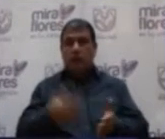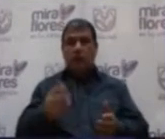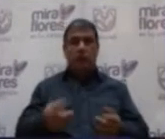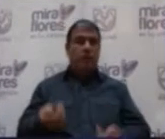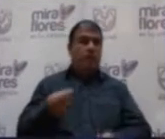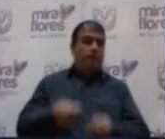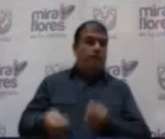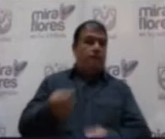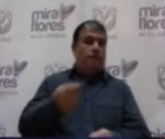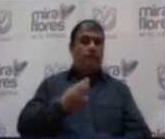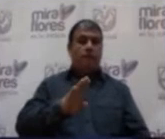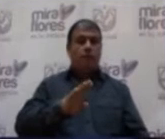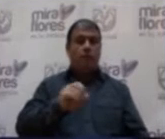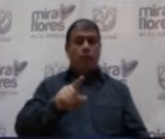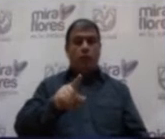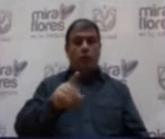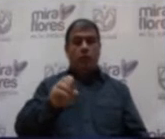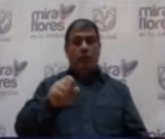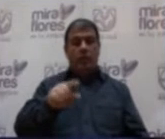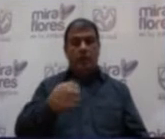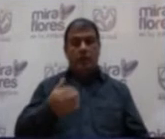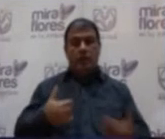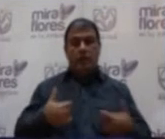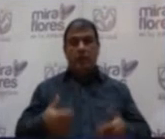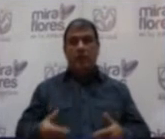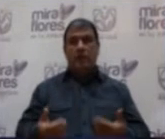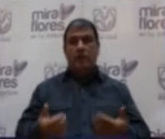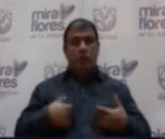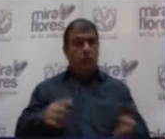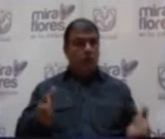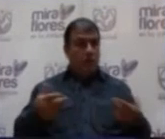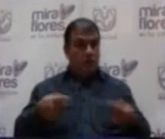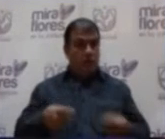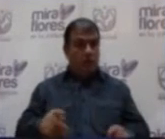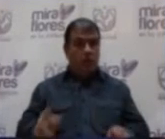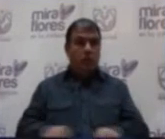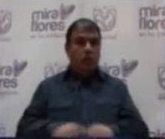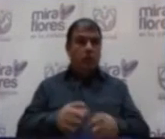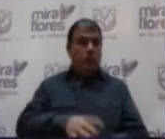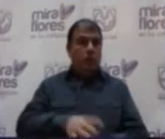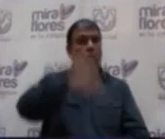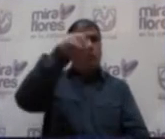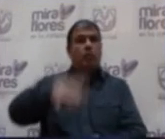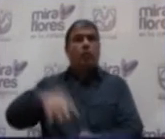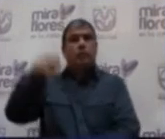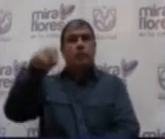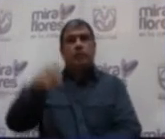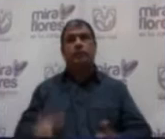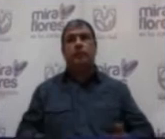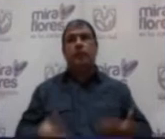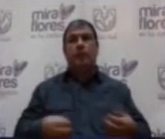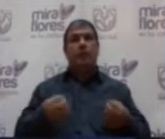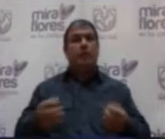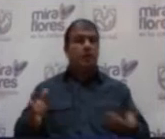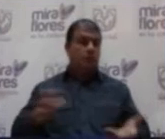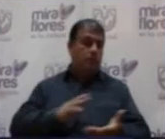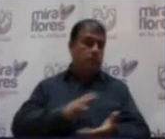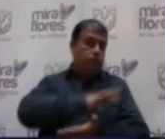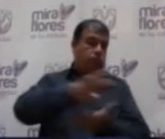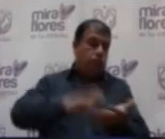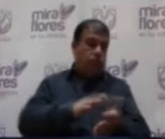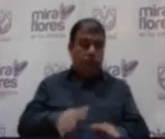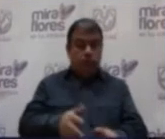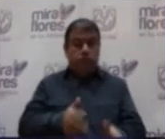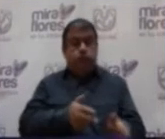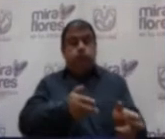bodega y que también pues no tiene autorización, pero pone conos. Entonces se complica mucho el tráfico, el